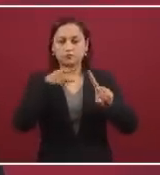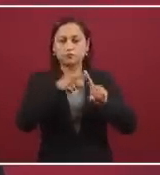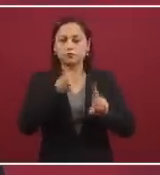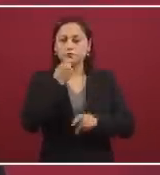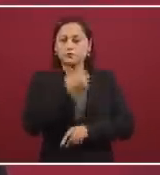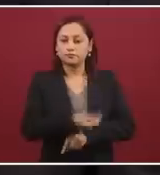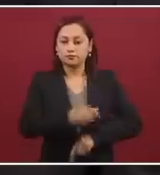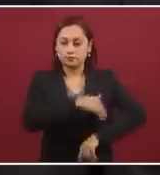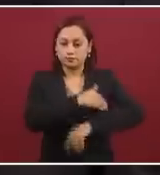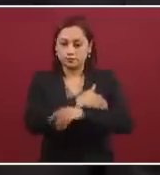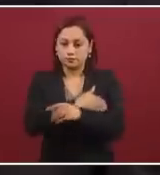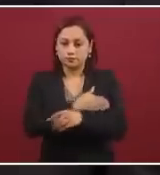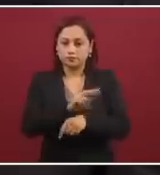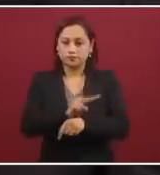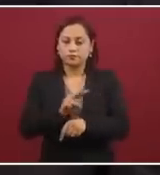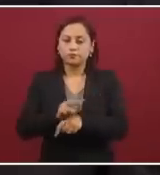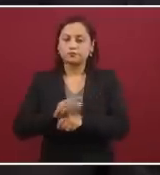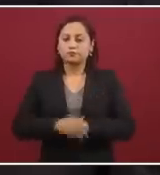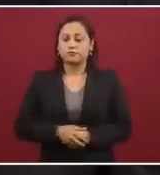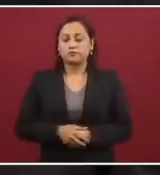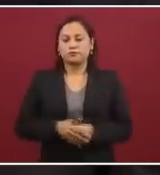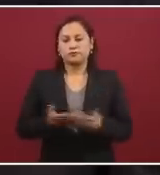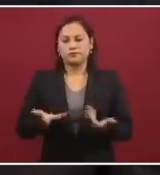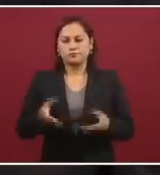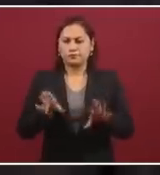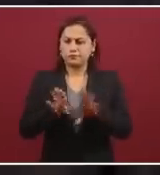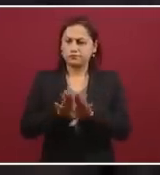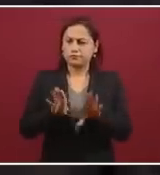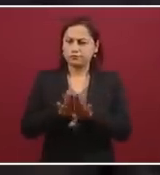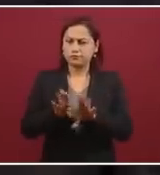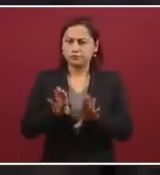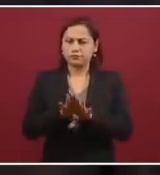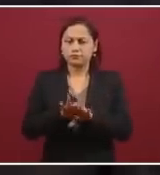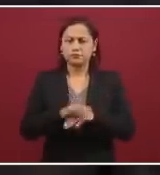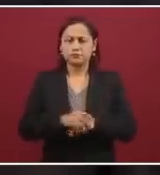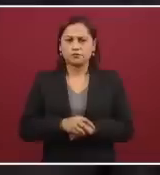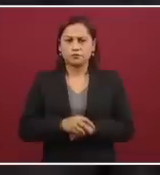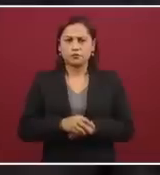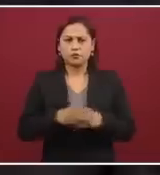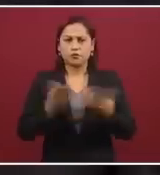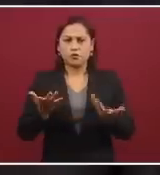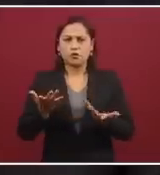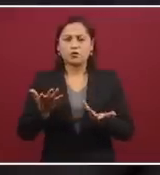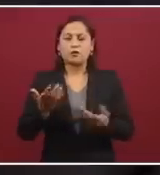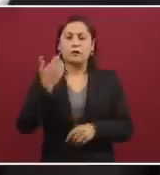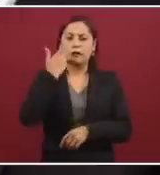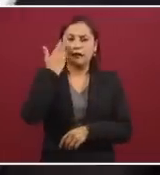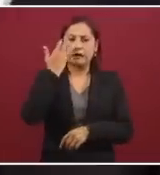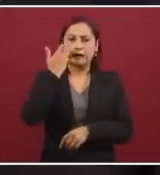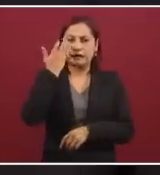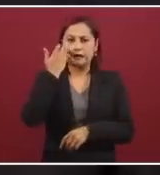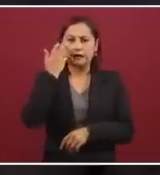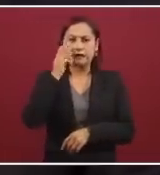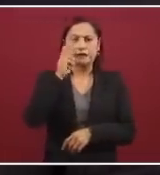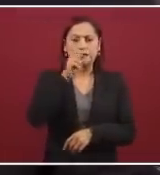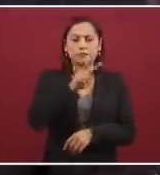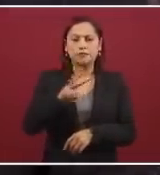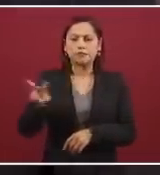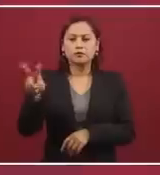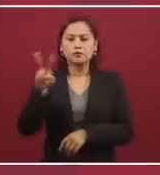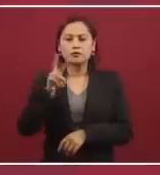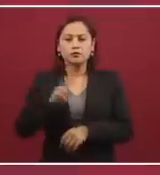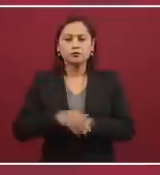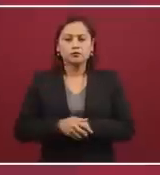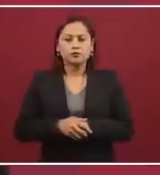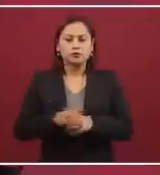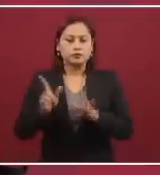lo que estábamos procurando o se está buscando en el caso de las estancias infantiles de que no